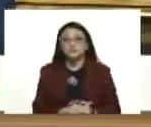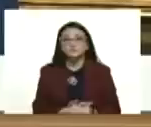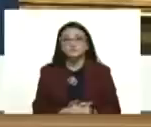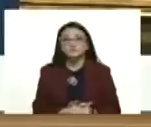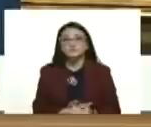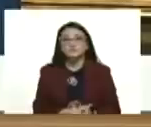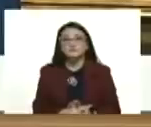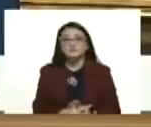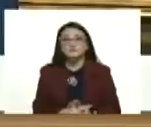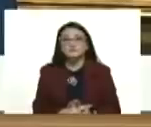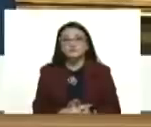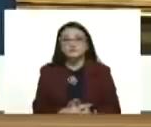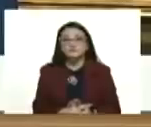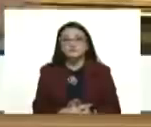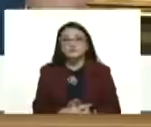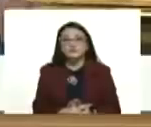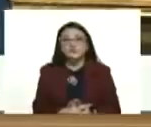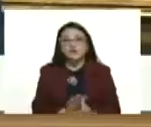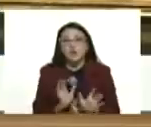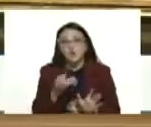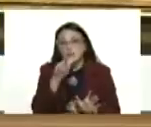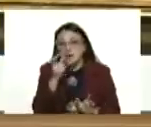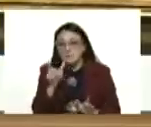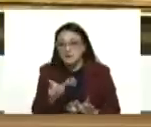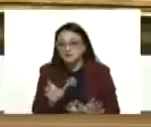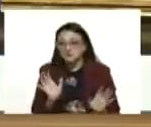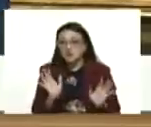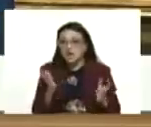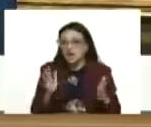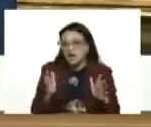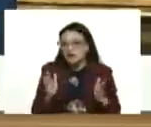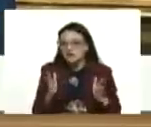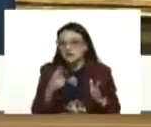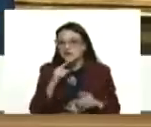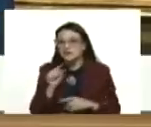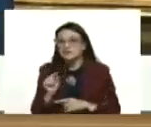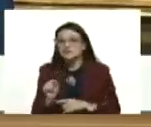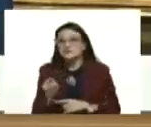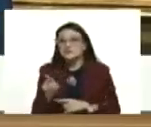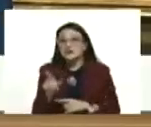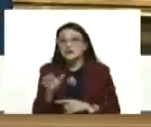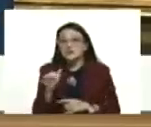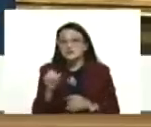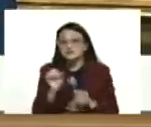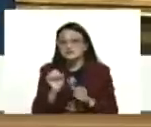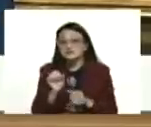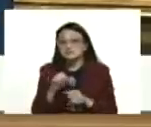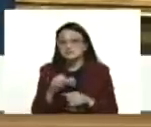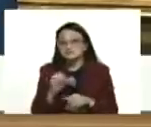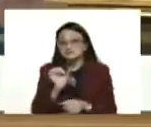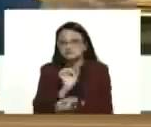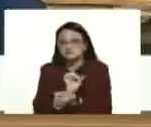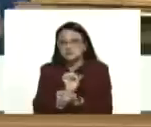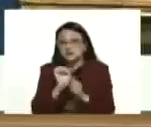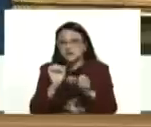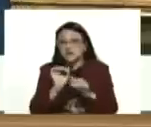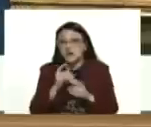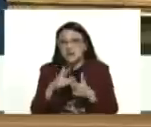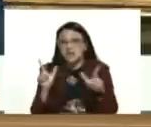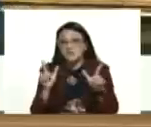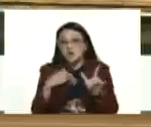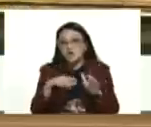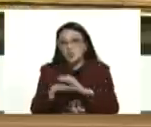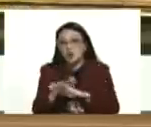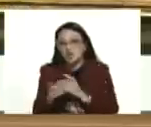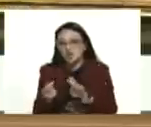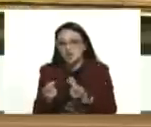y si es más o menos buena gente, y ninguno lo es, le dice, cuando te suelten al corrupto, yo te guardo tu